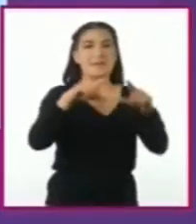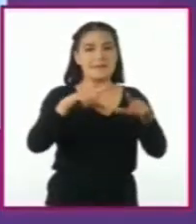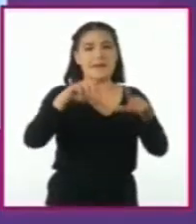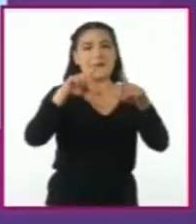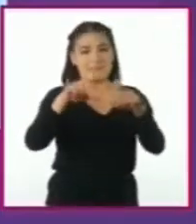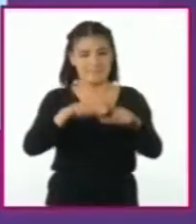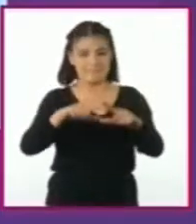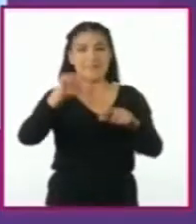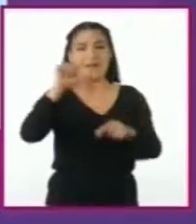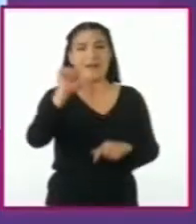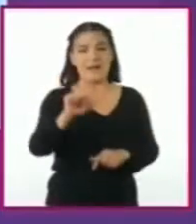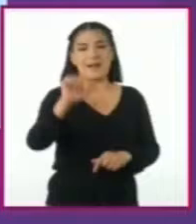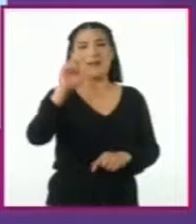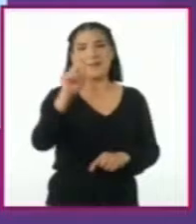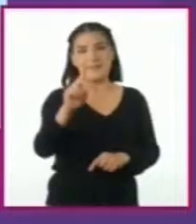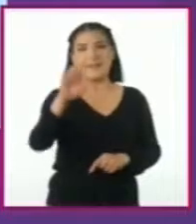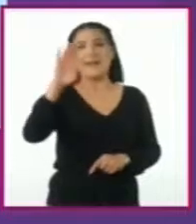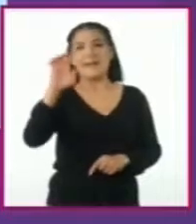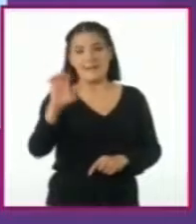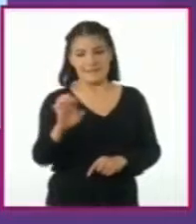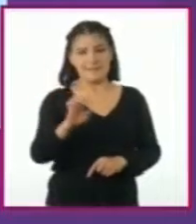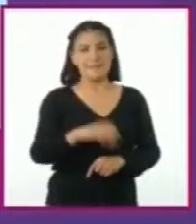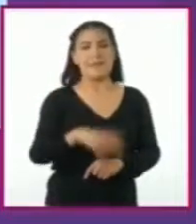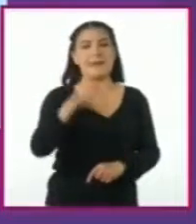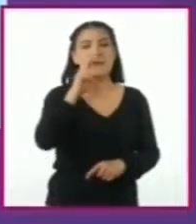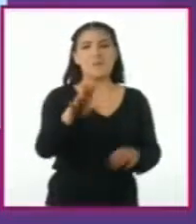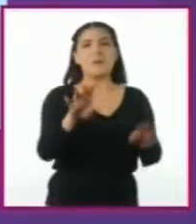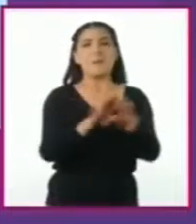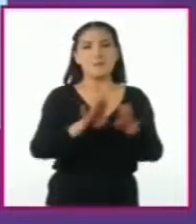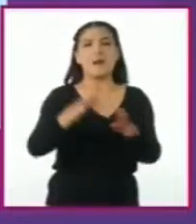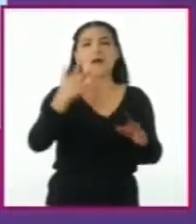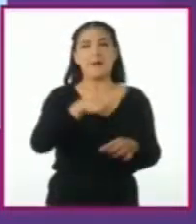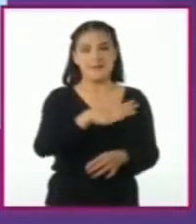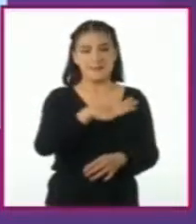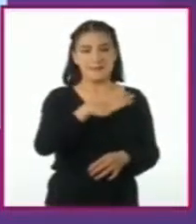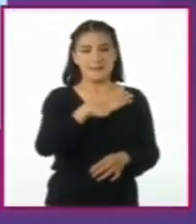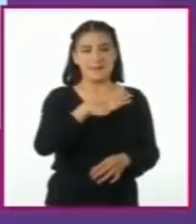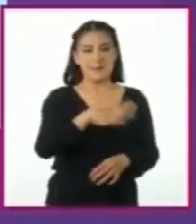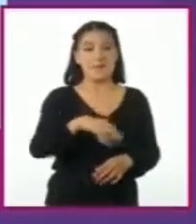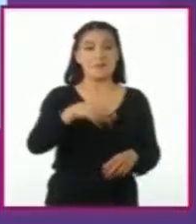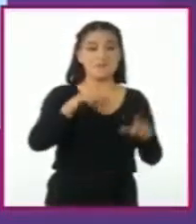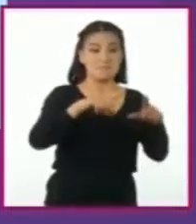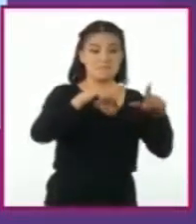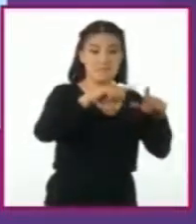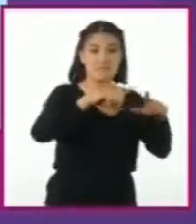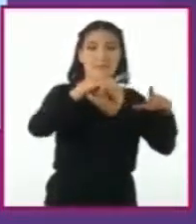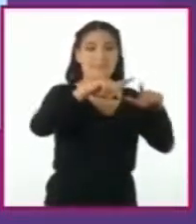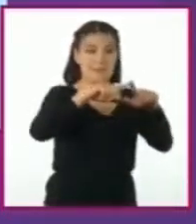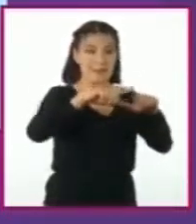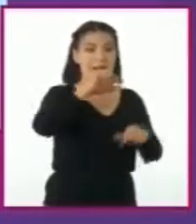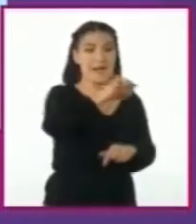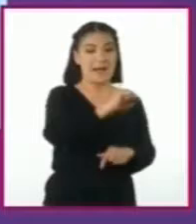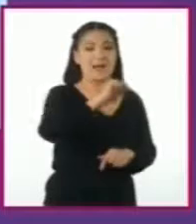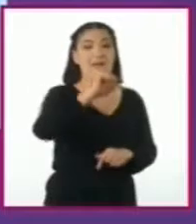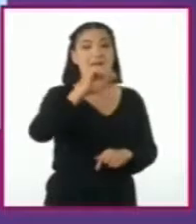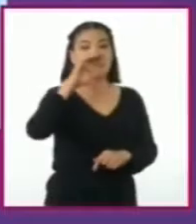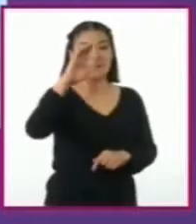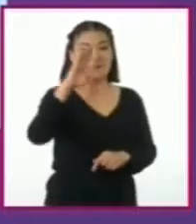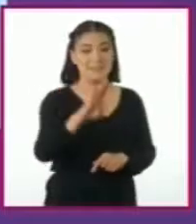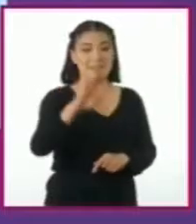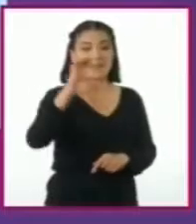ADE. Y de ahí tenemos lo siguiente. El ángulo ABC es igual al